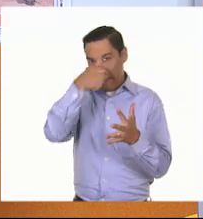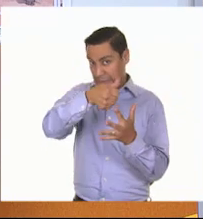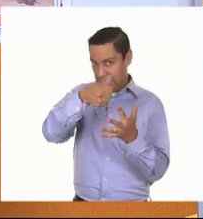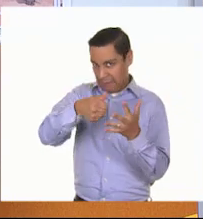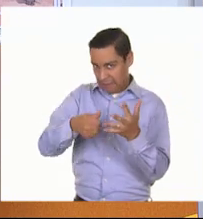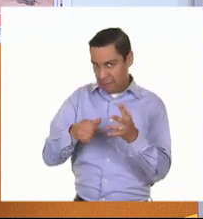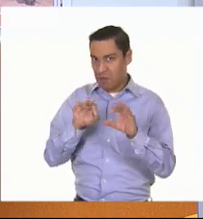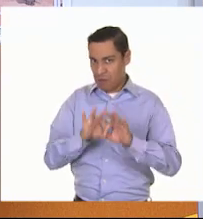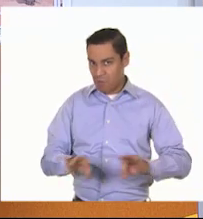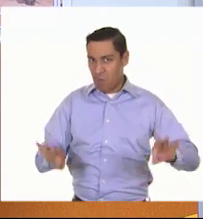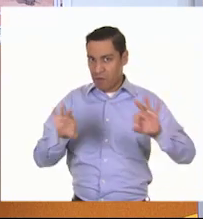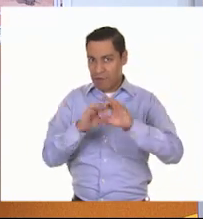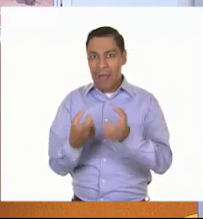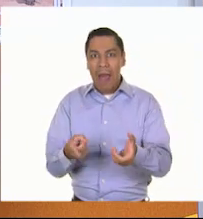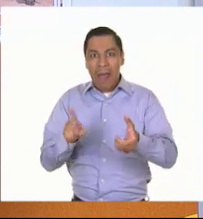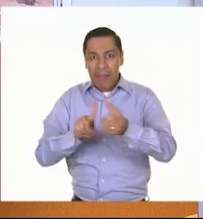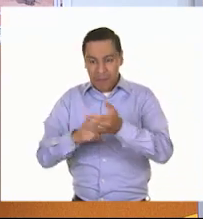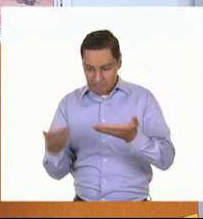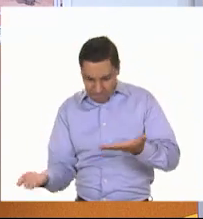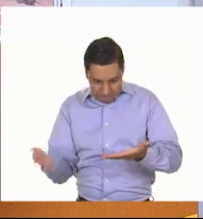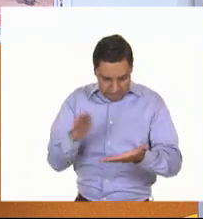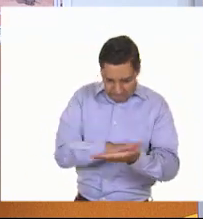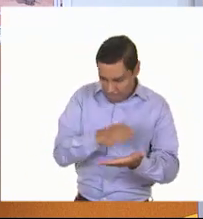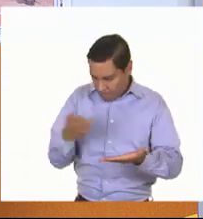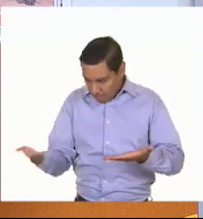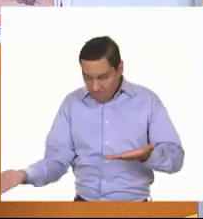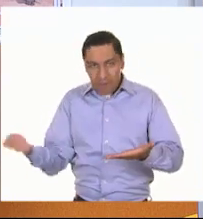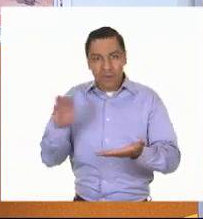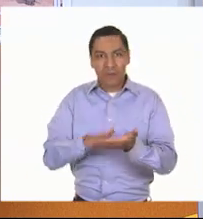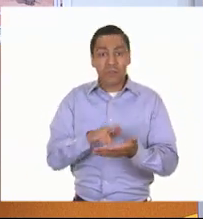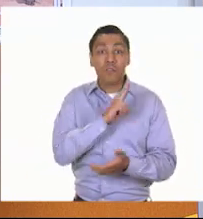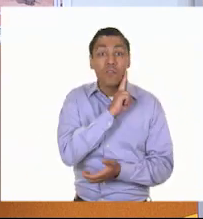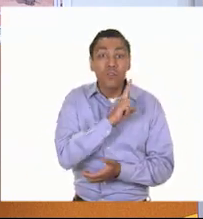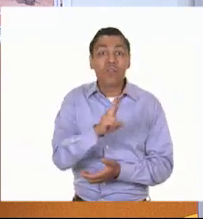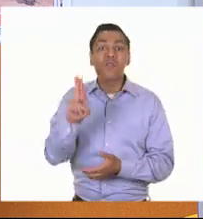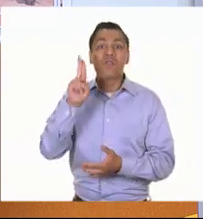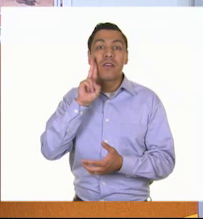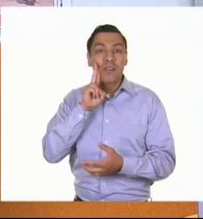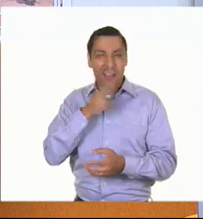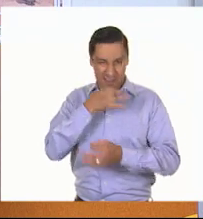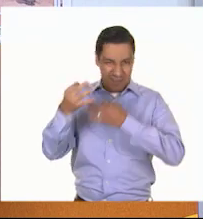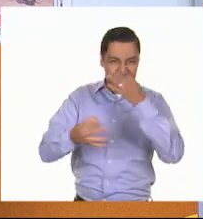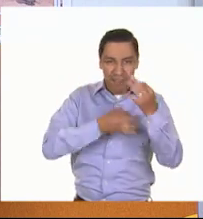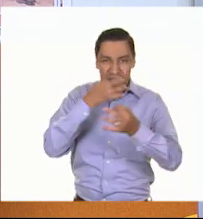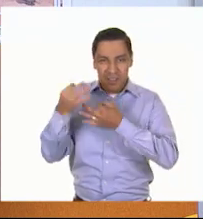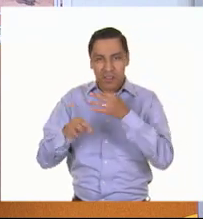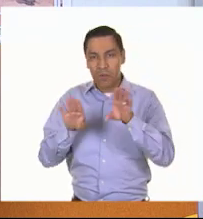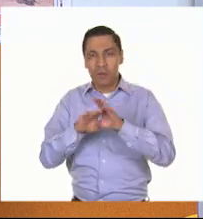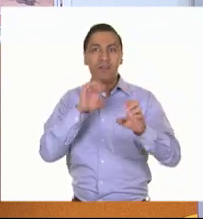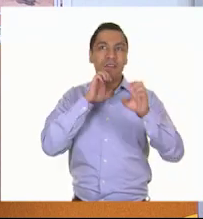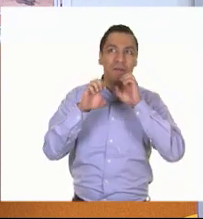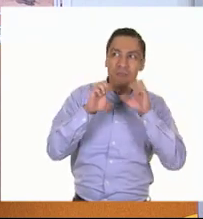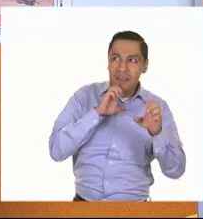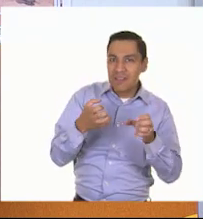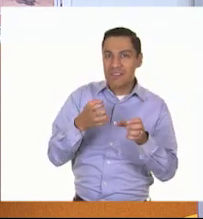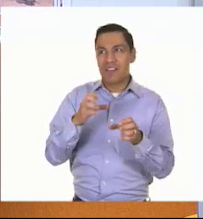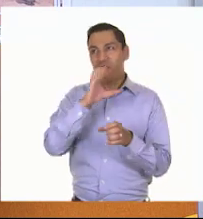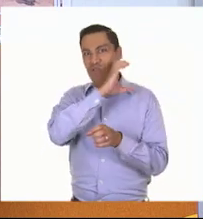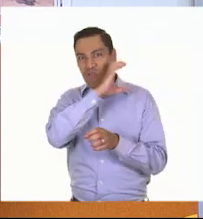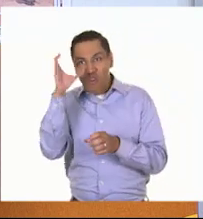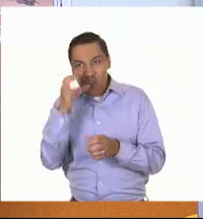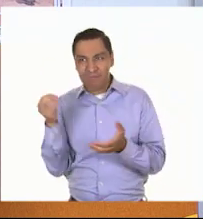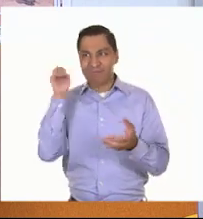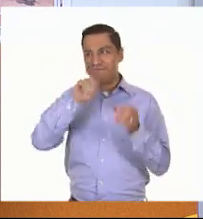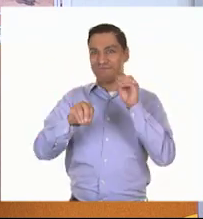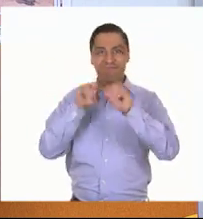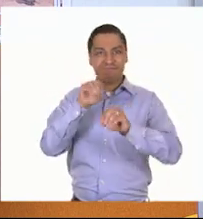estas partes. También vamos a recordar que las noticias están conformadas por entrevistas, reportajes,